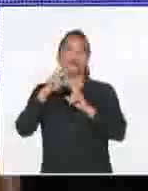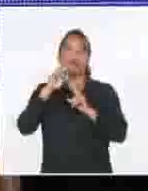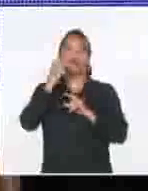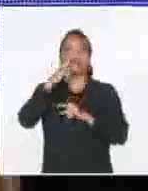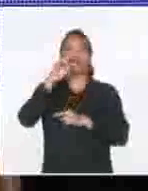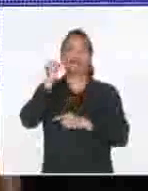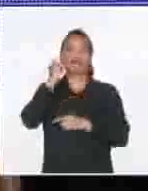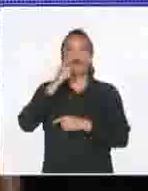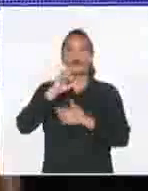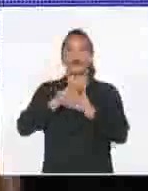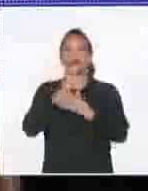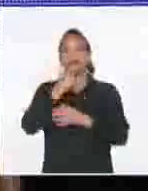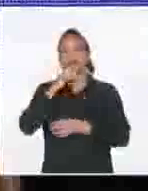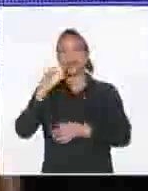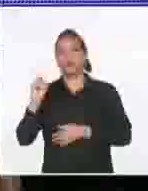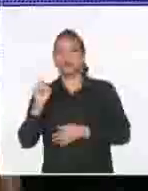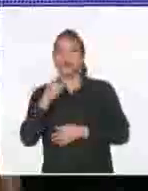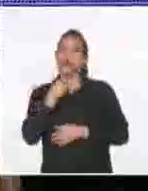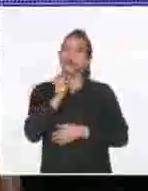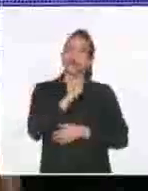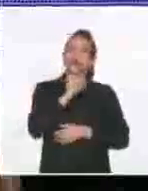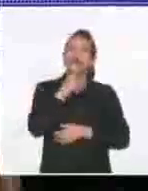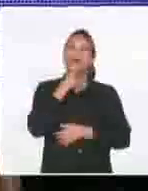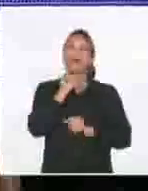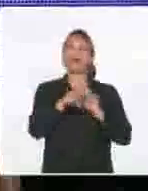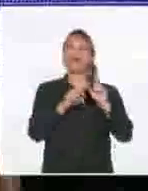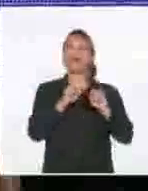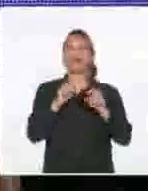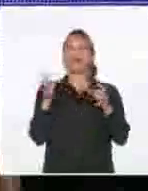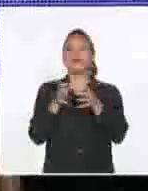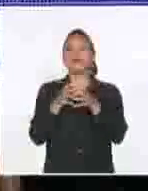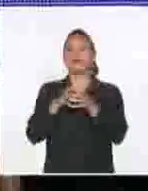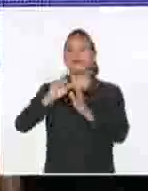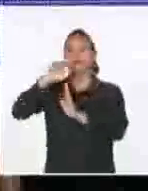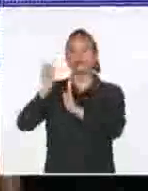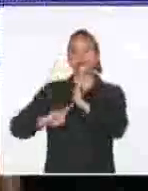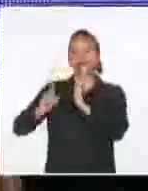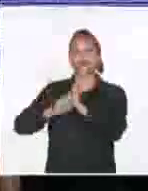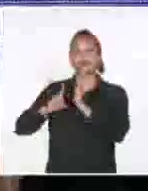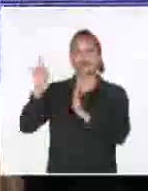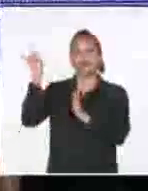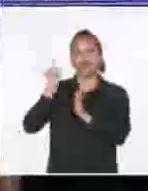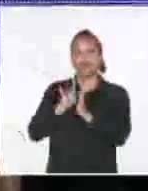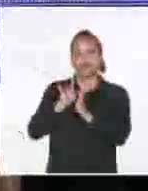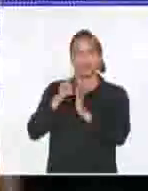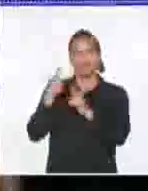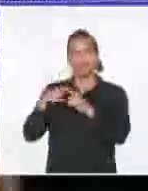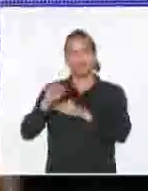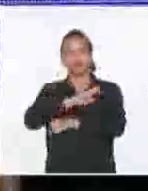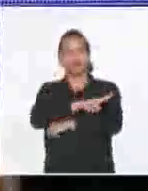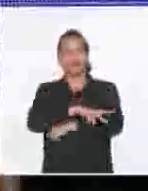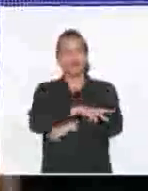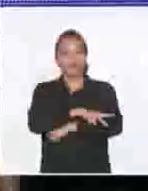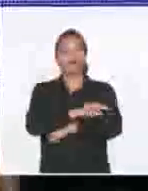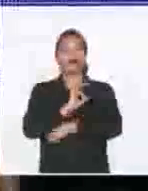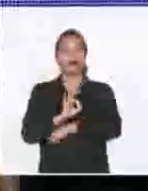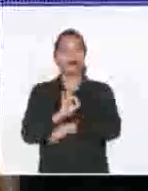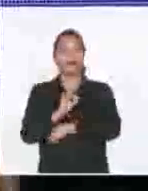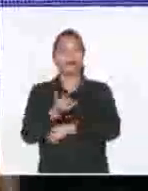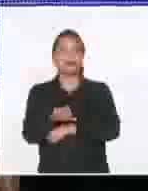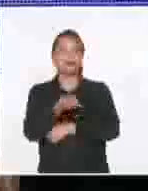grupo electrógeno, que podría hacerlo evidentemente de otros países, pero el bloqueo tiene un impacto